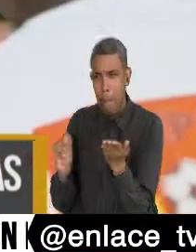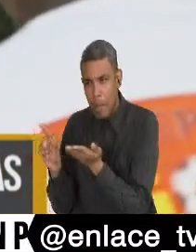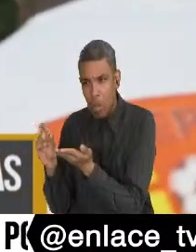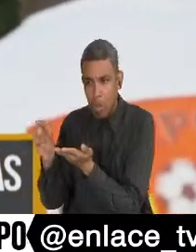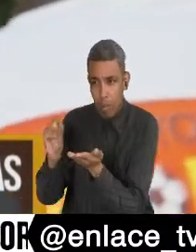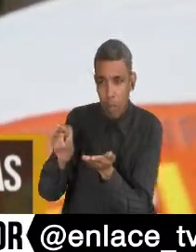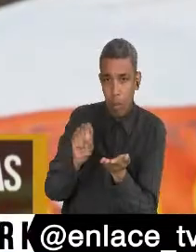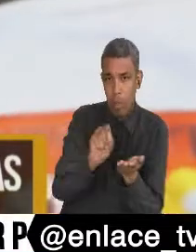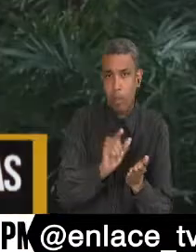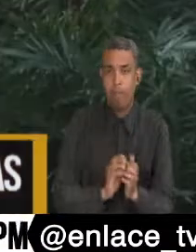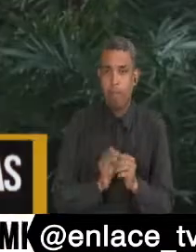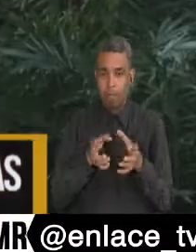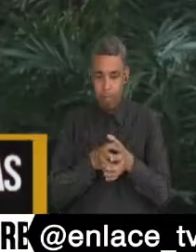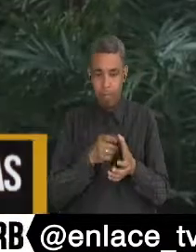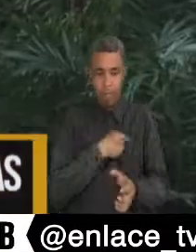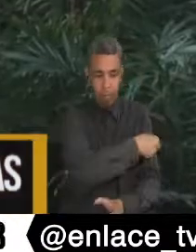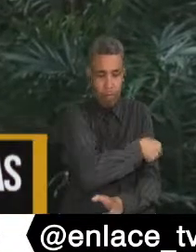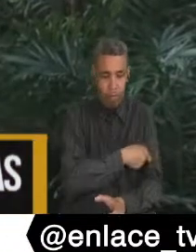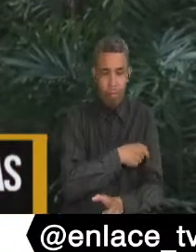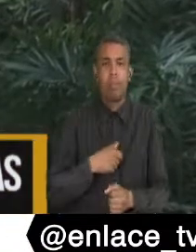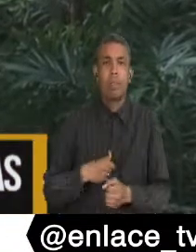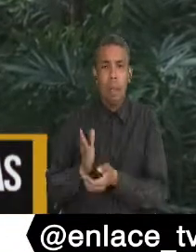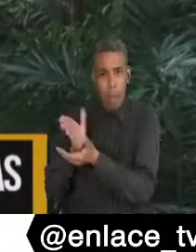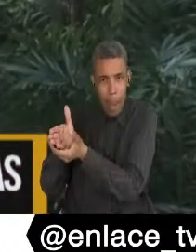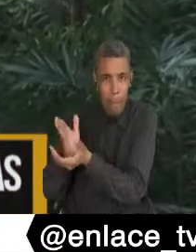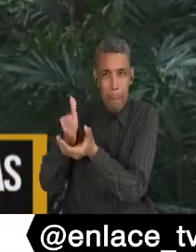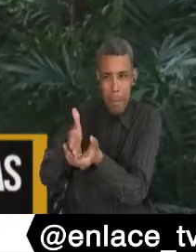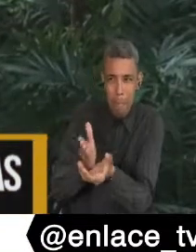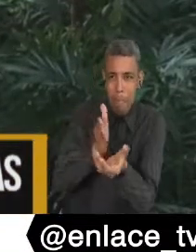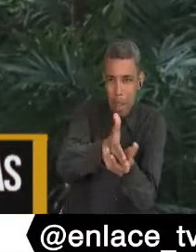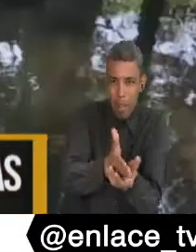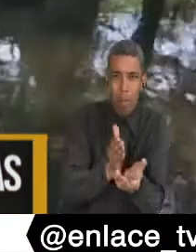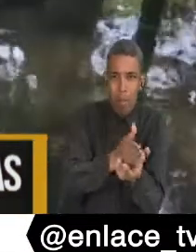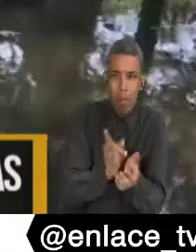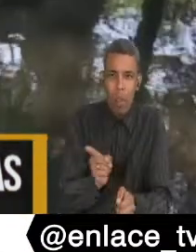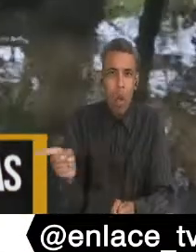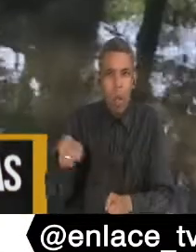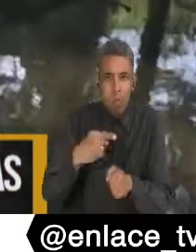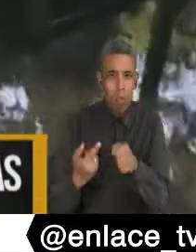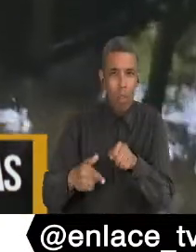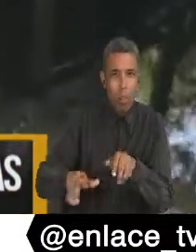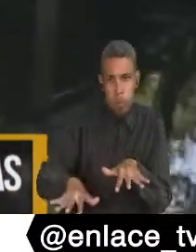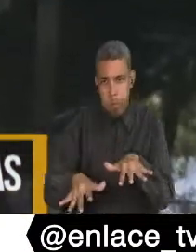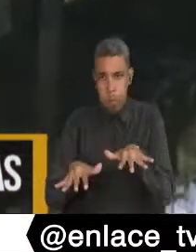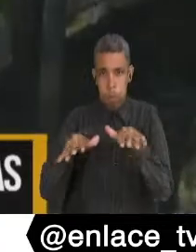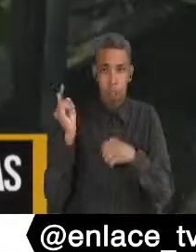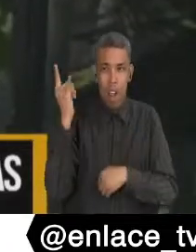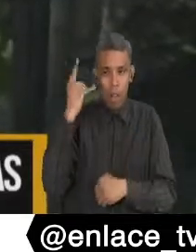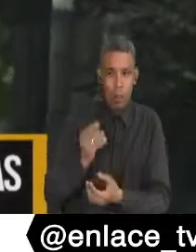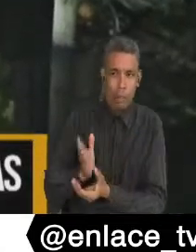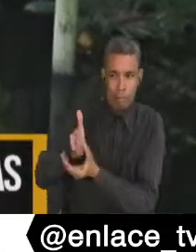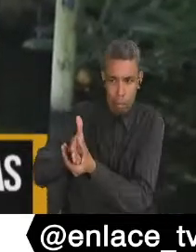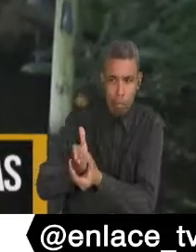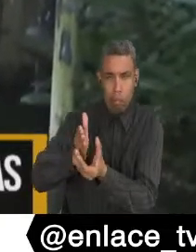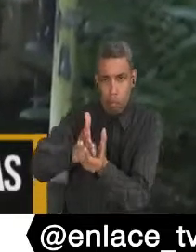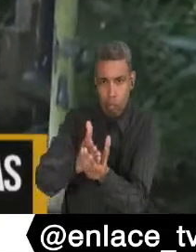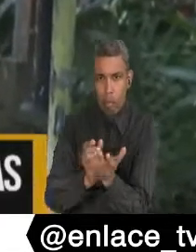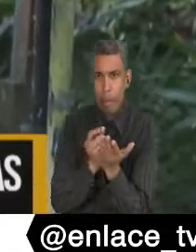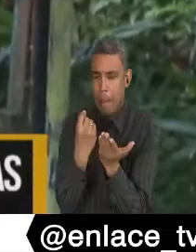Municipal para la Gestión del Riesgo de Desastres, realiza en zonas vulnerables y que en temporada invernal presentan problemas de inundación, censos